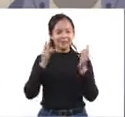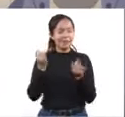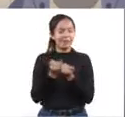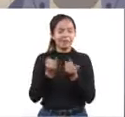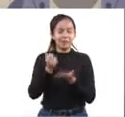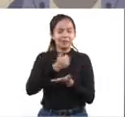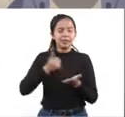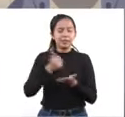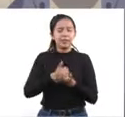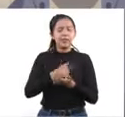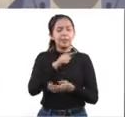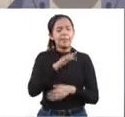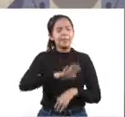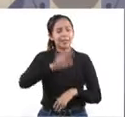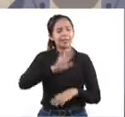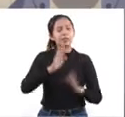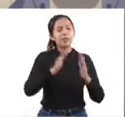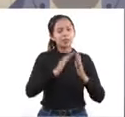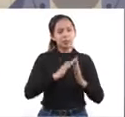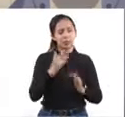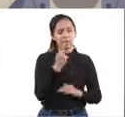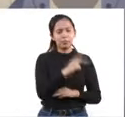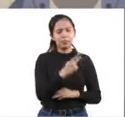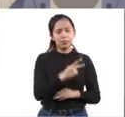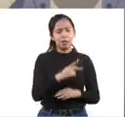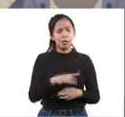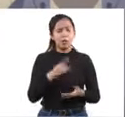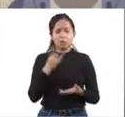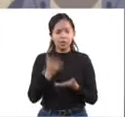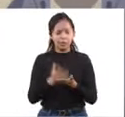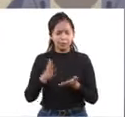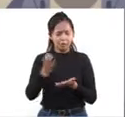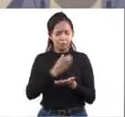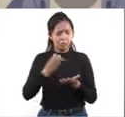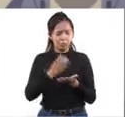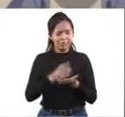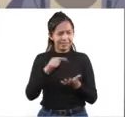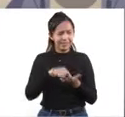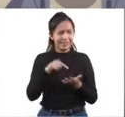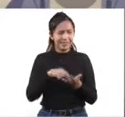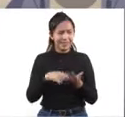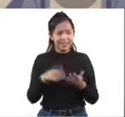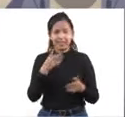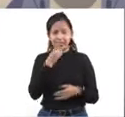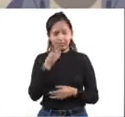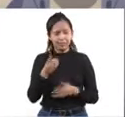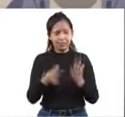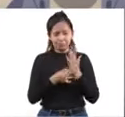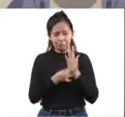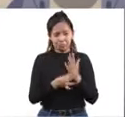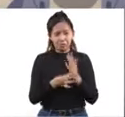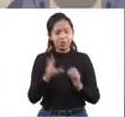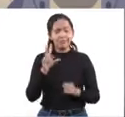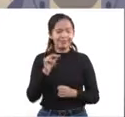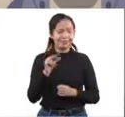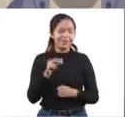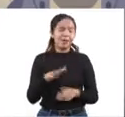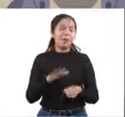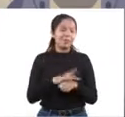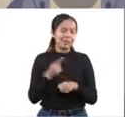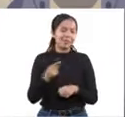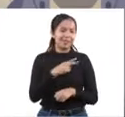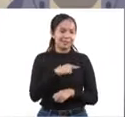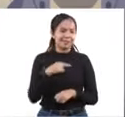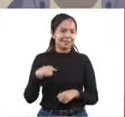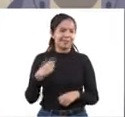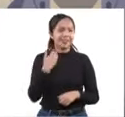ciudad hospitalaria, no solamente porque lo dice la Constitución, sino por convicción. Así que bienvenidos, bienvenidas, me